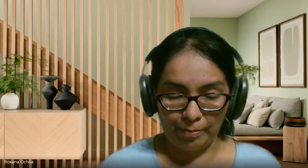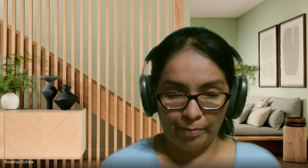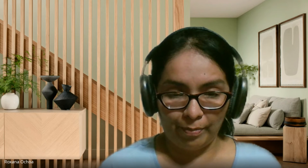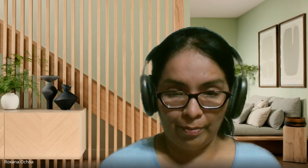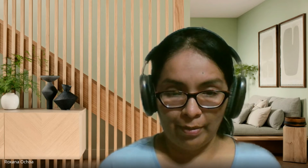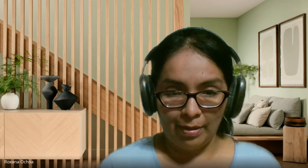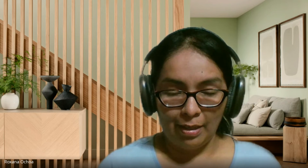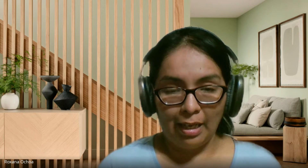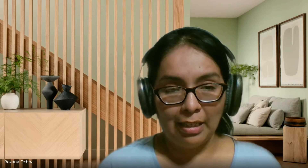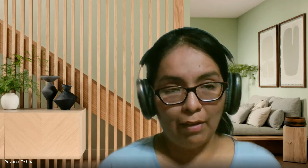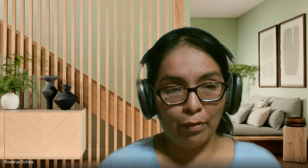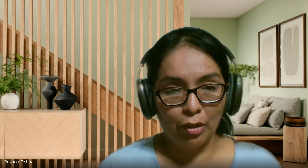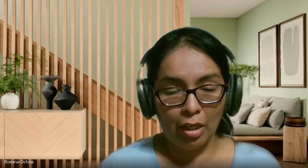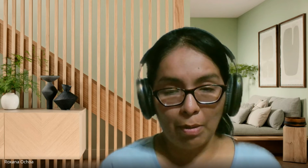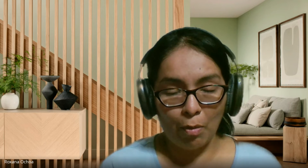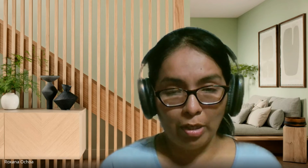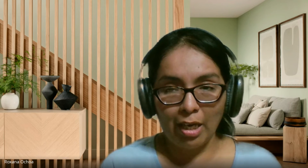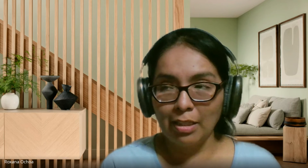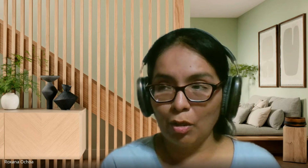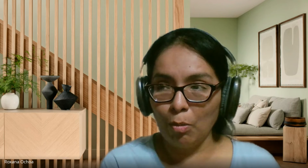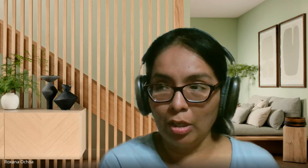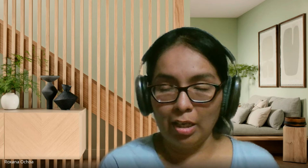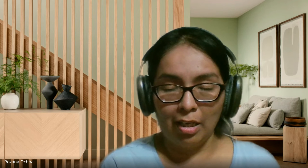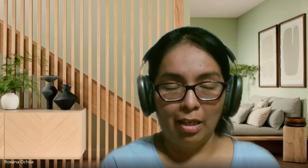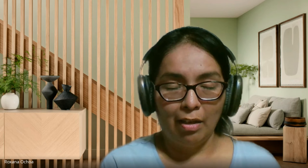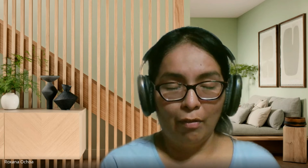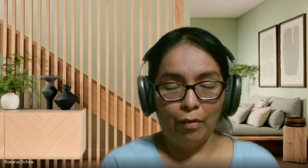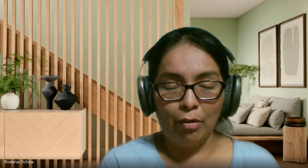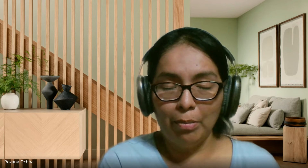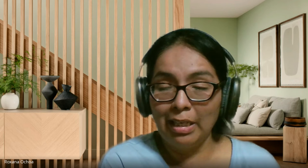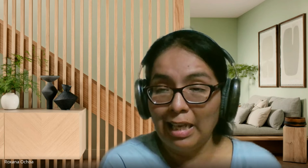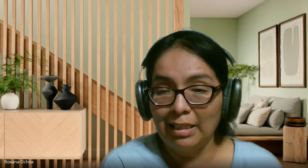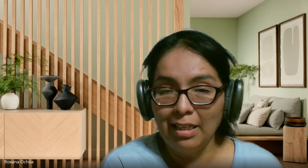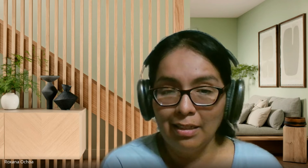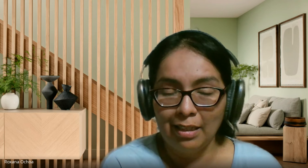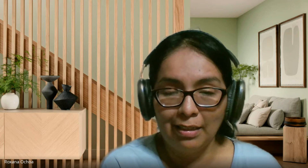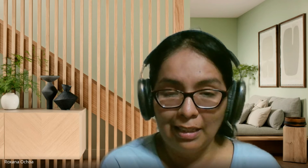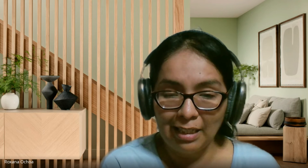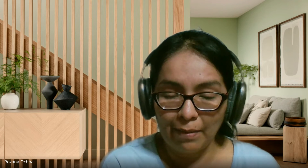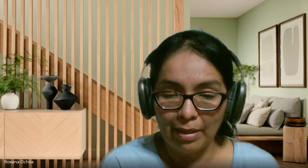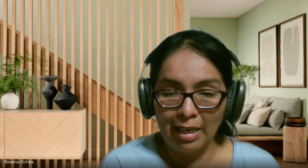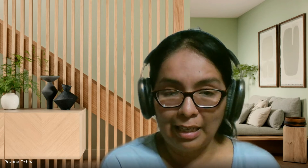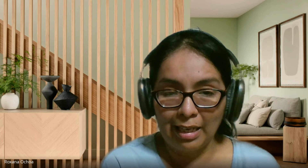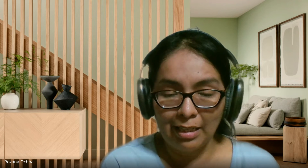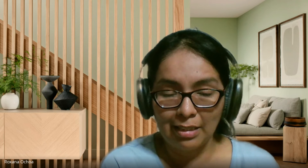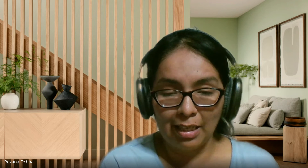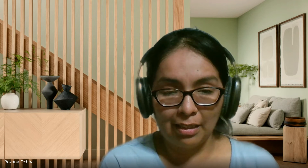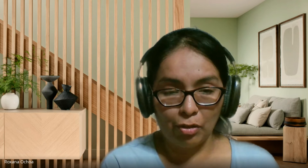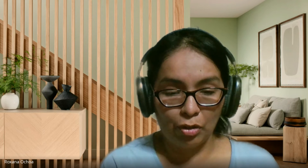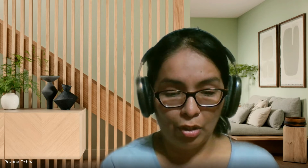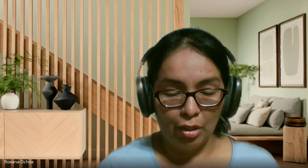memoria. Ese linfocito de memoria es como que fuera un vigilante que tiene grabada la cara